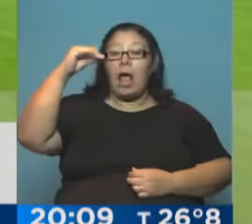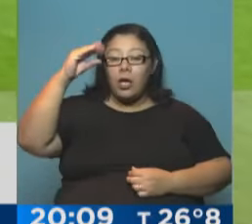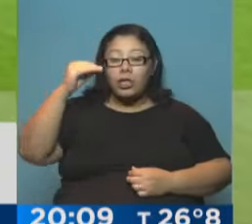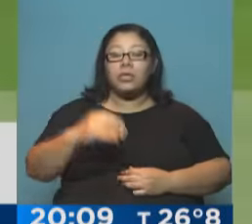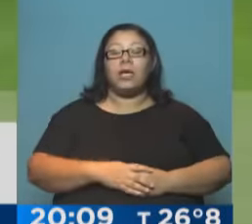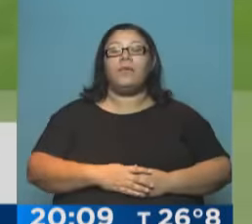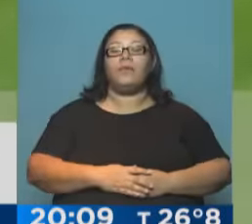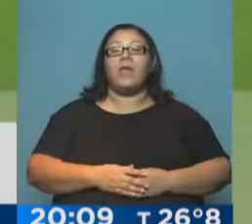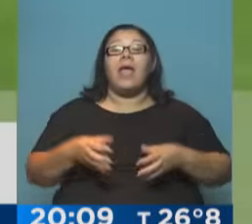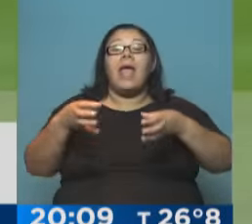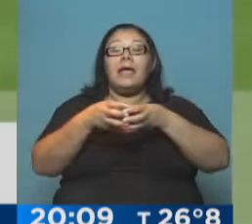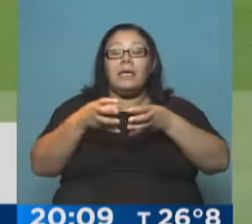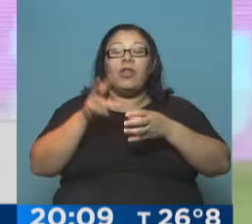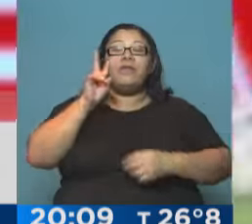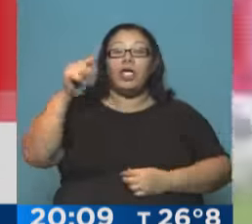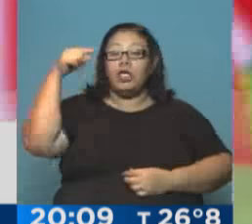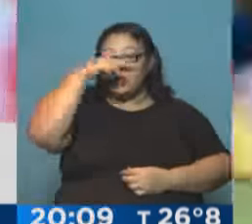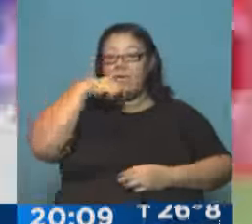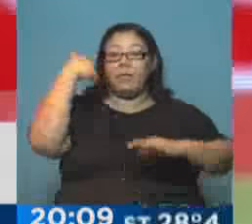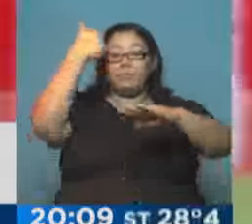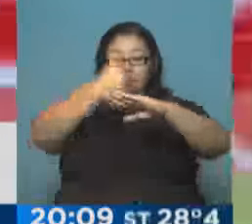Fernández a la cabeza y nos trae el siguiente informe.